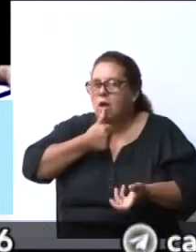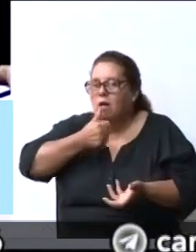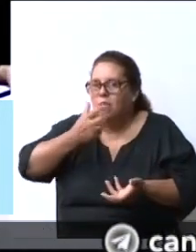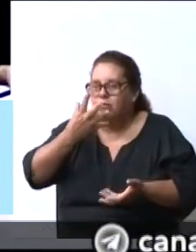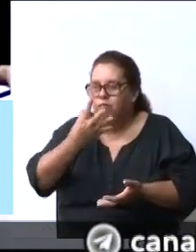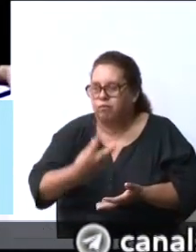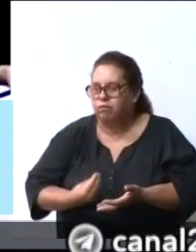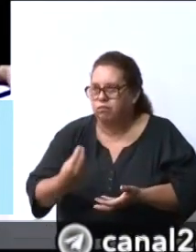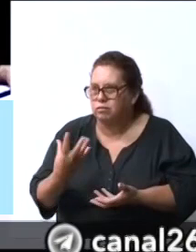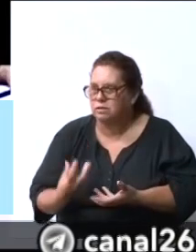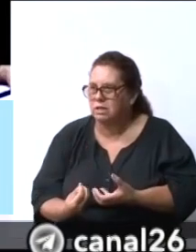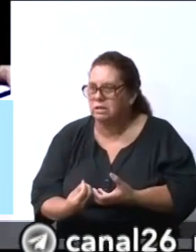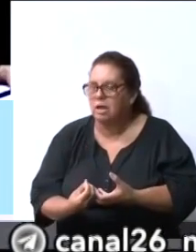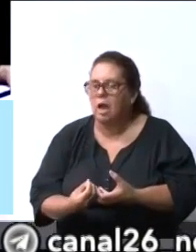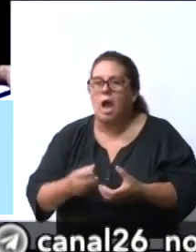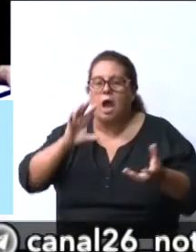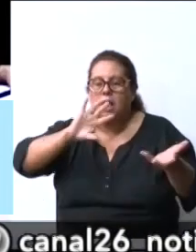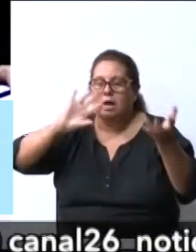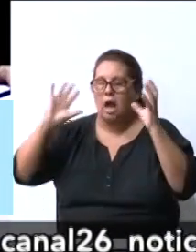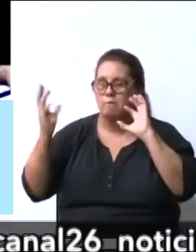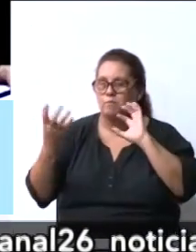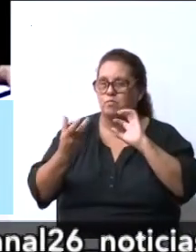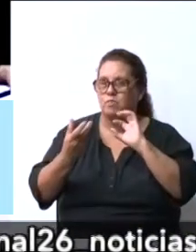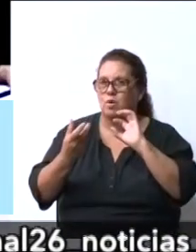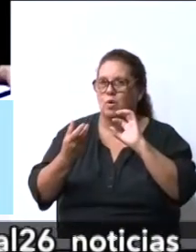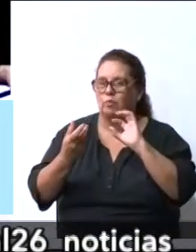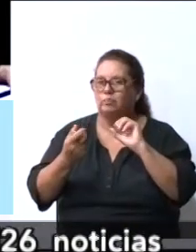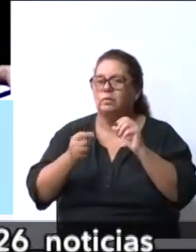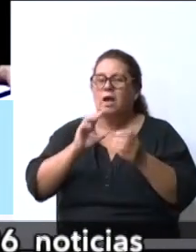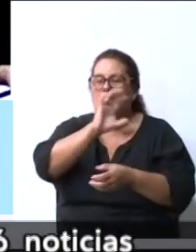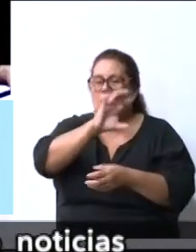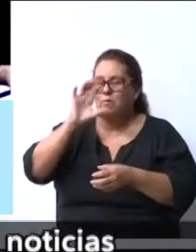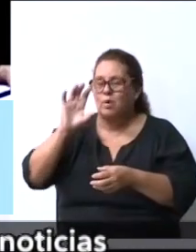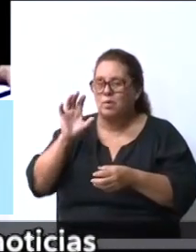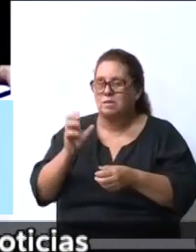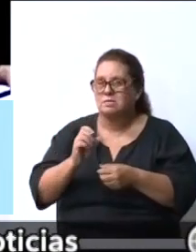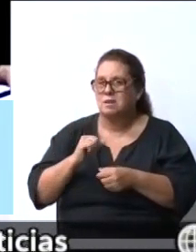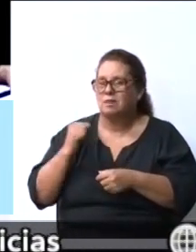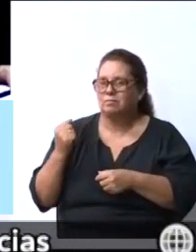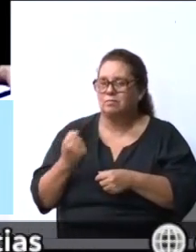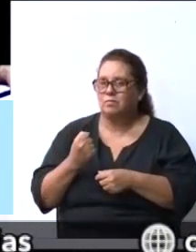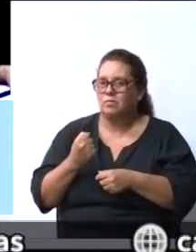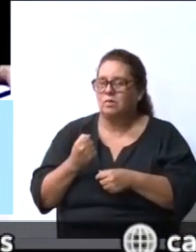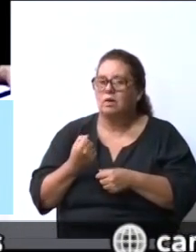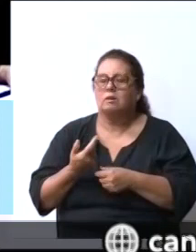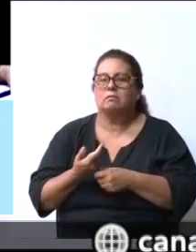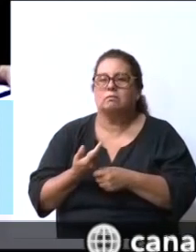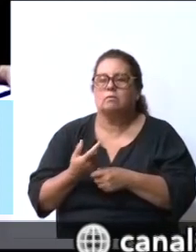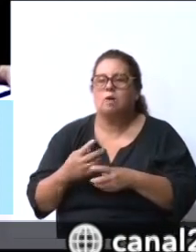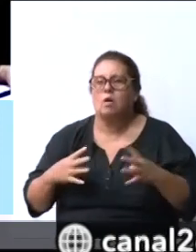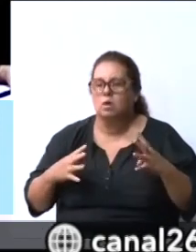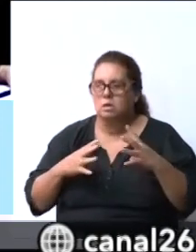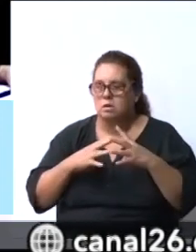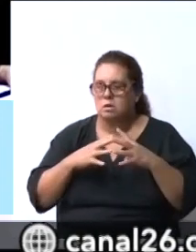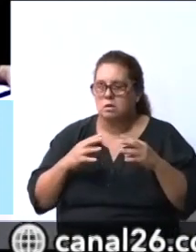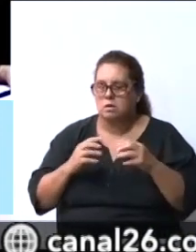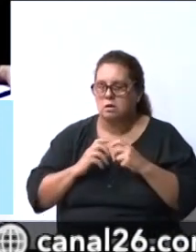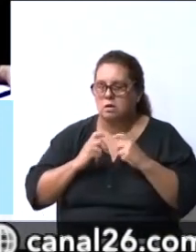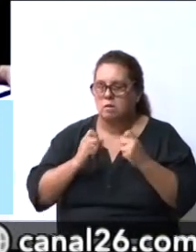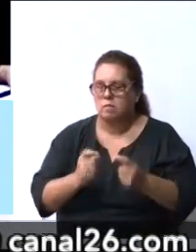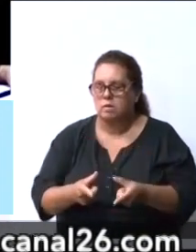presentamos el Plan de Acción Climática y nos comprometimos a ser una ciudad carbono neutral, resiliente e inclusiva, con metas